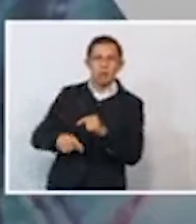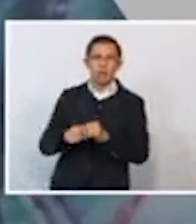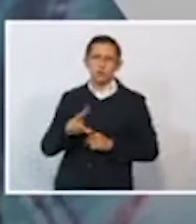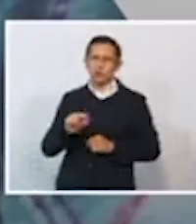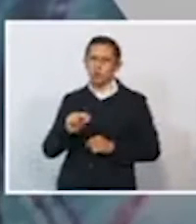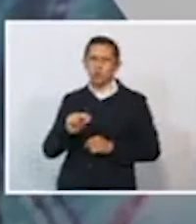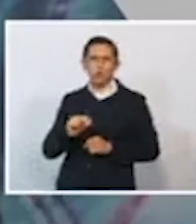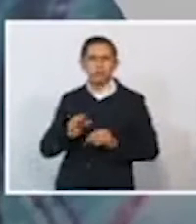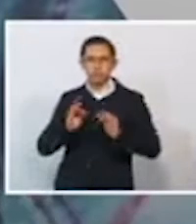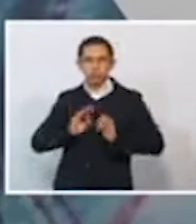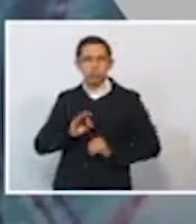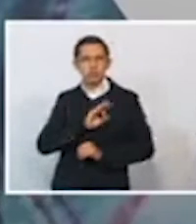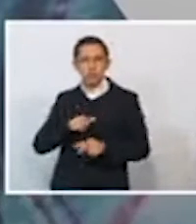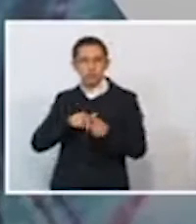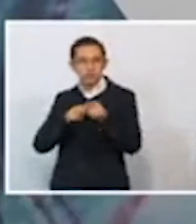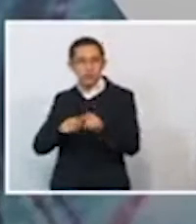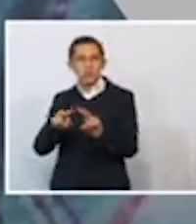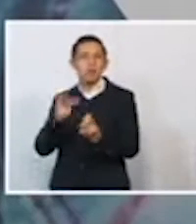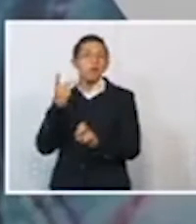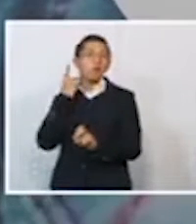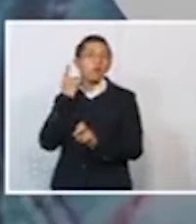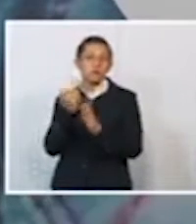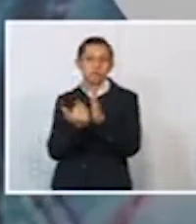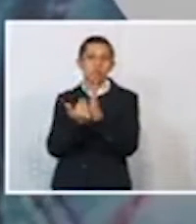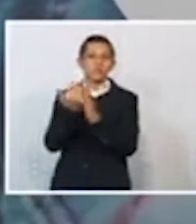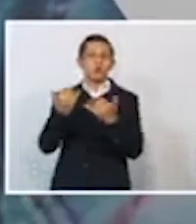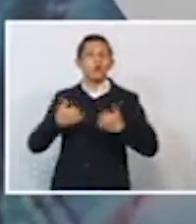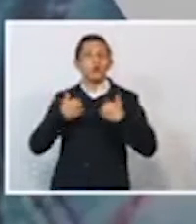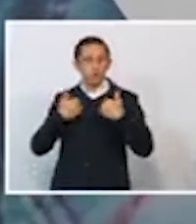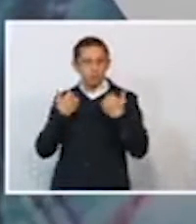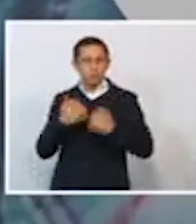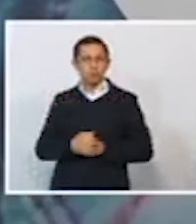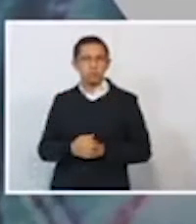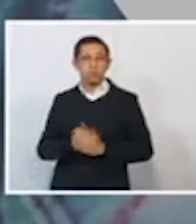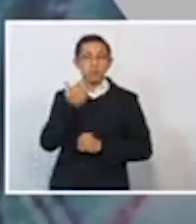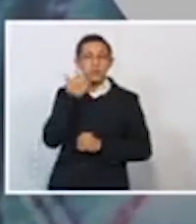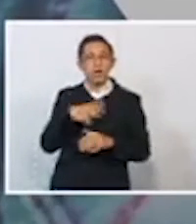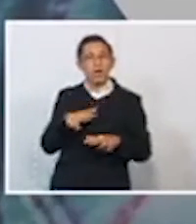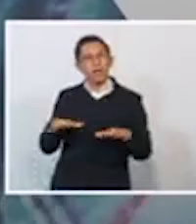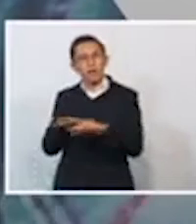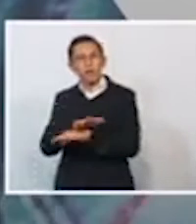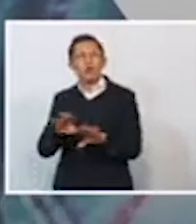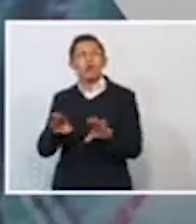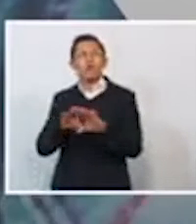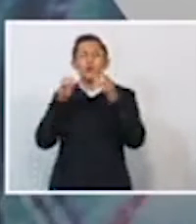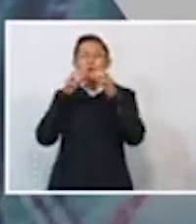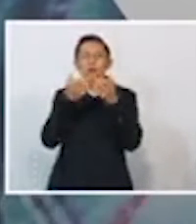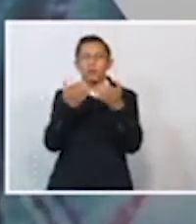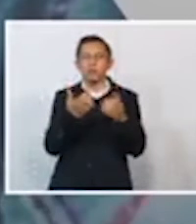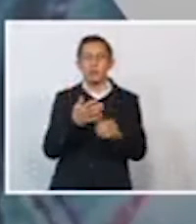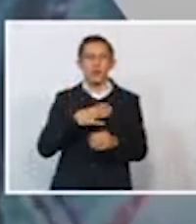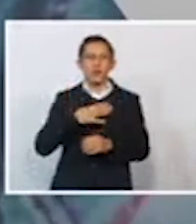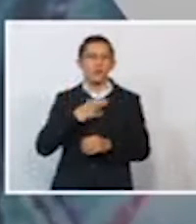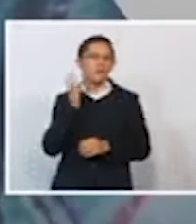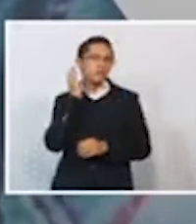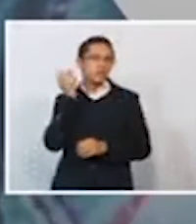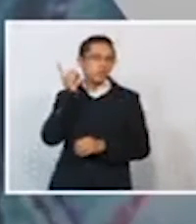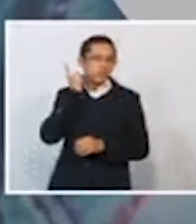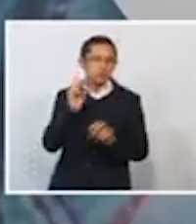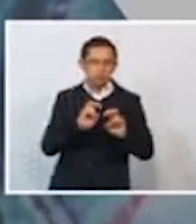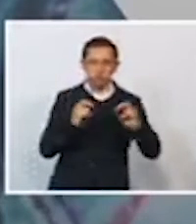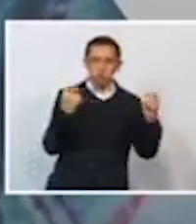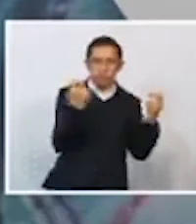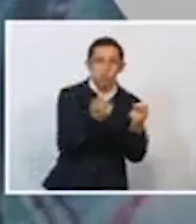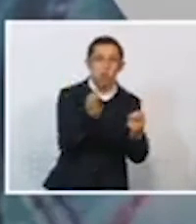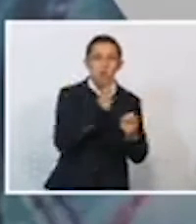que tengan el compromiso con su gente y de esta forma avanzar en la política local. Añadió sentirse satisfecha con el